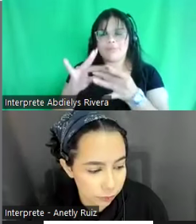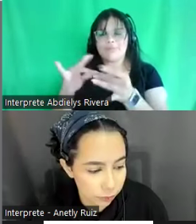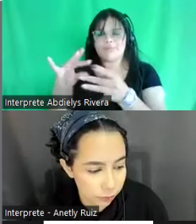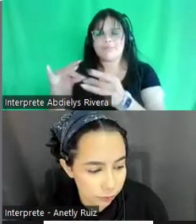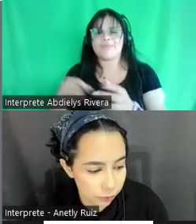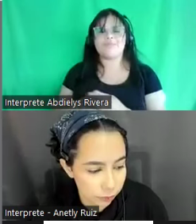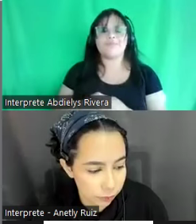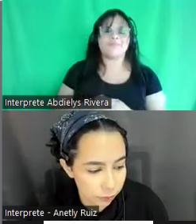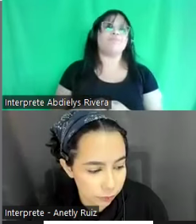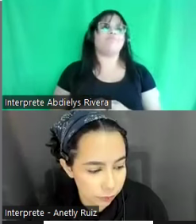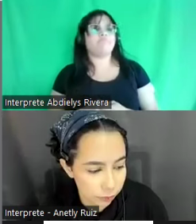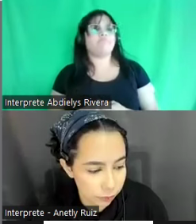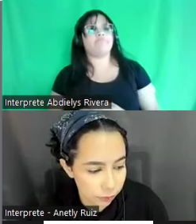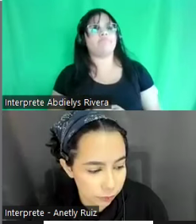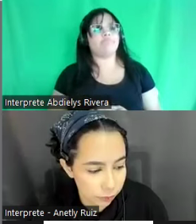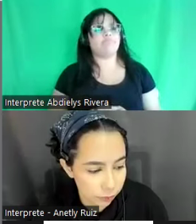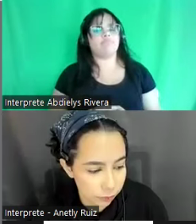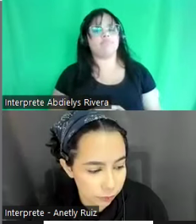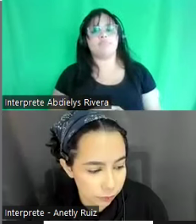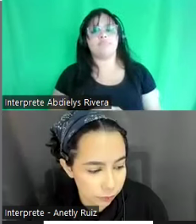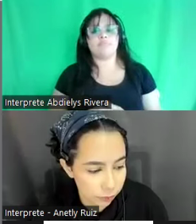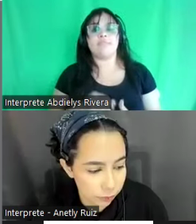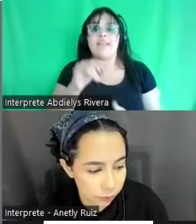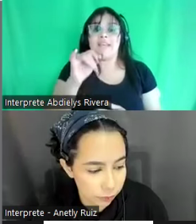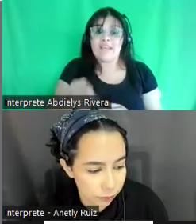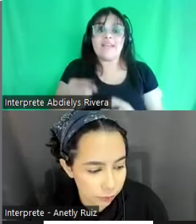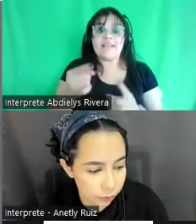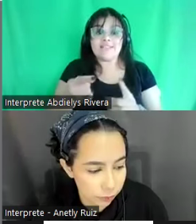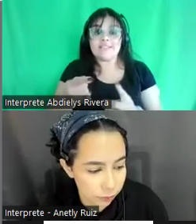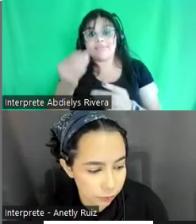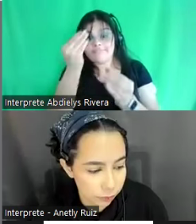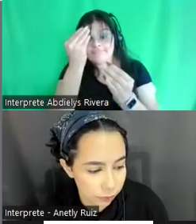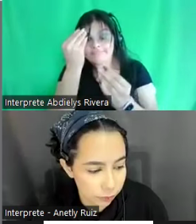Gracias, Maricel. Esa idea también de Joana Arroyo expone: deben promover